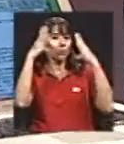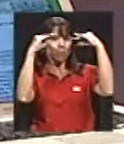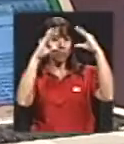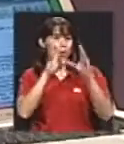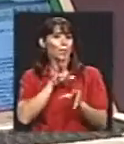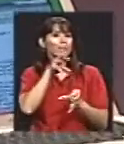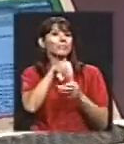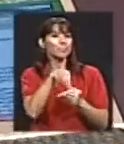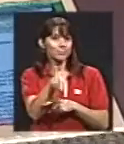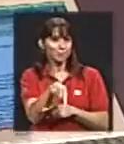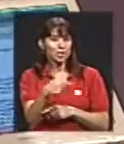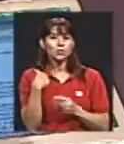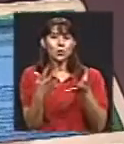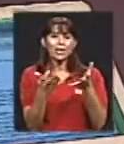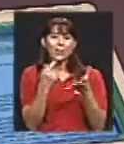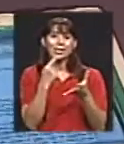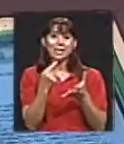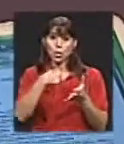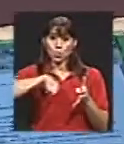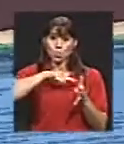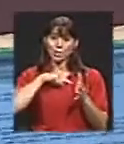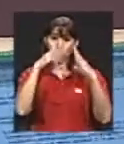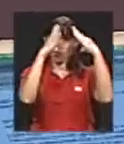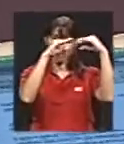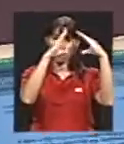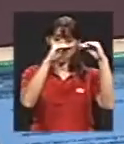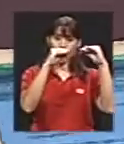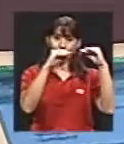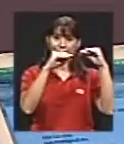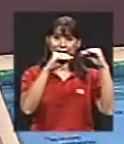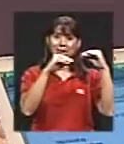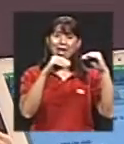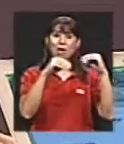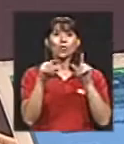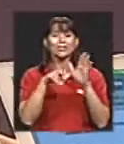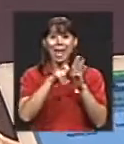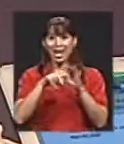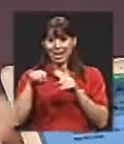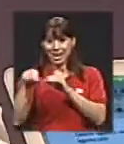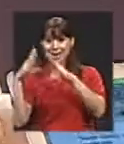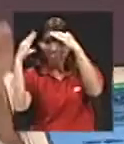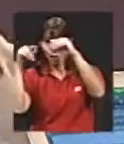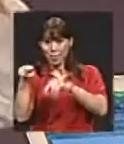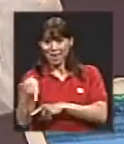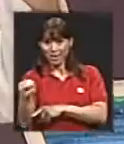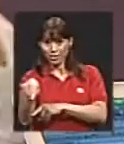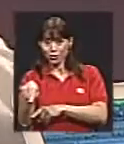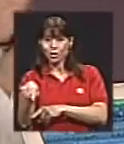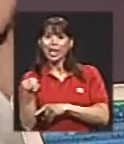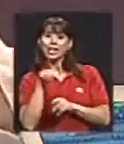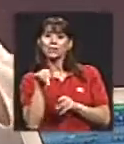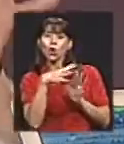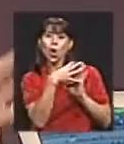informe nuestro es una copia o sea una copia de ellos es una copia del nuestro sin embargo está